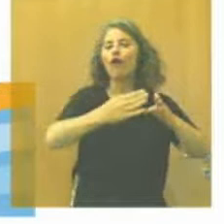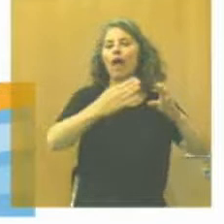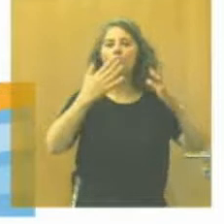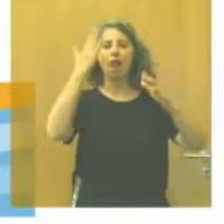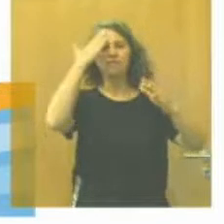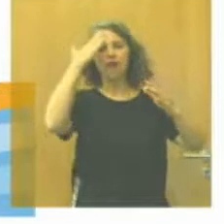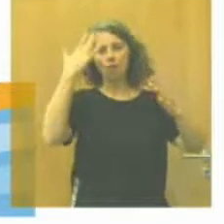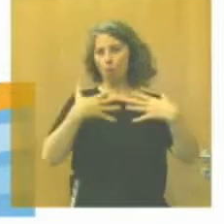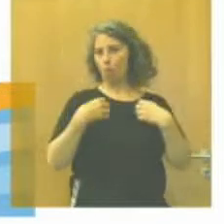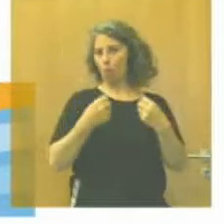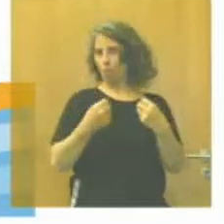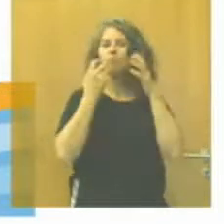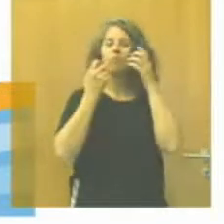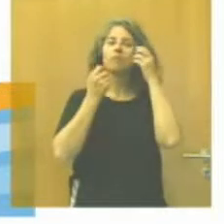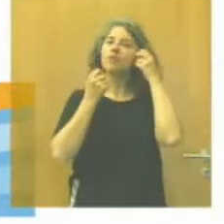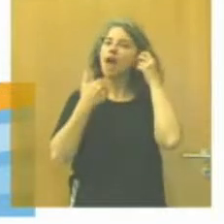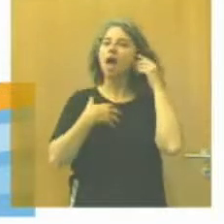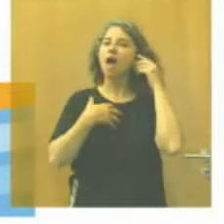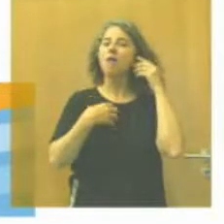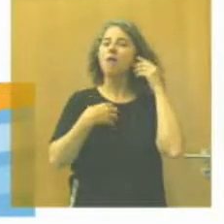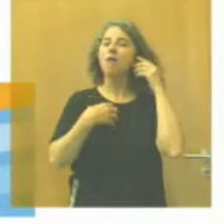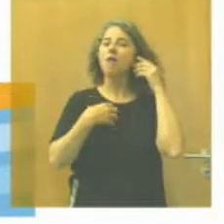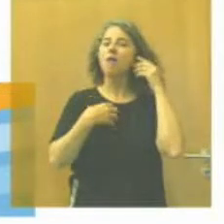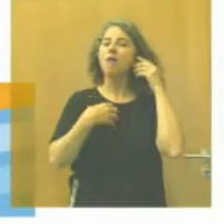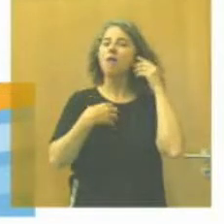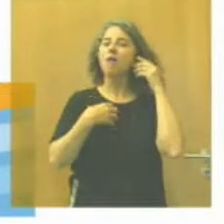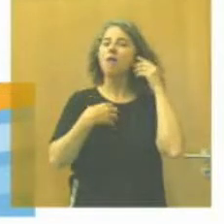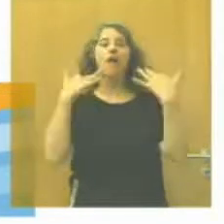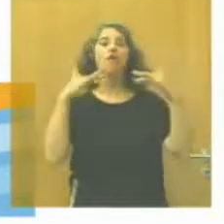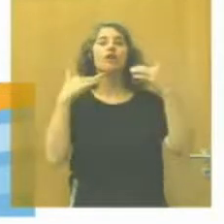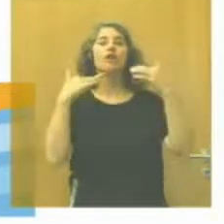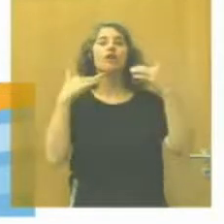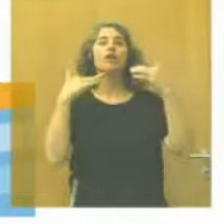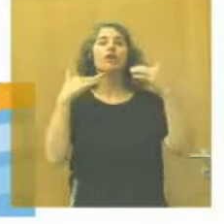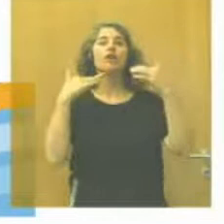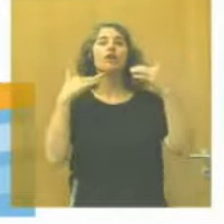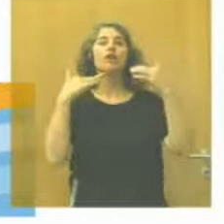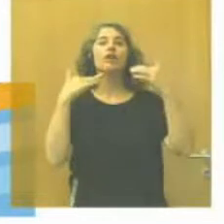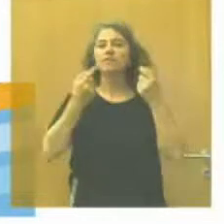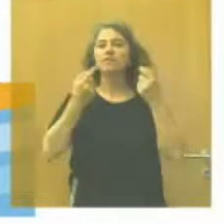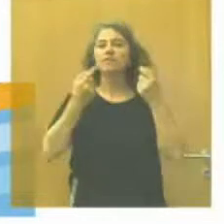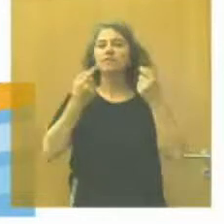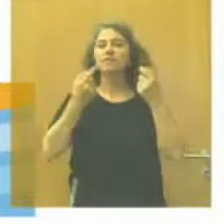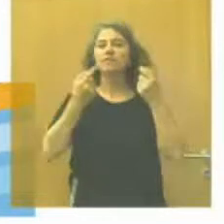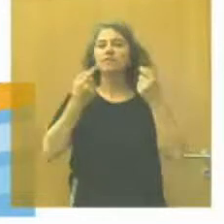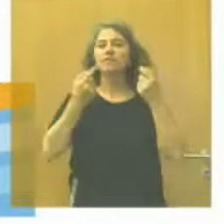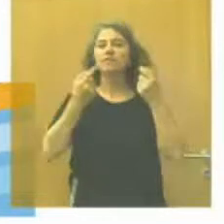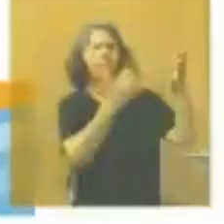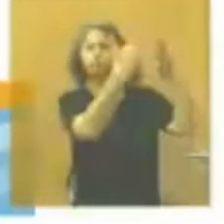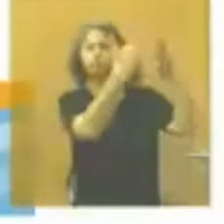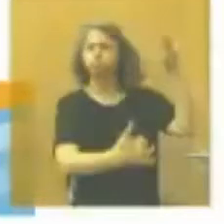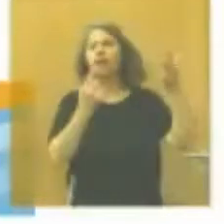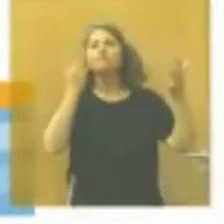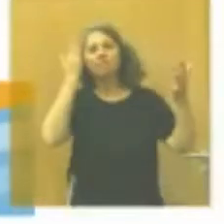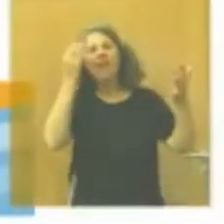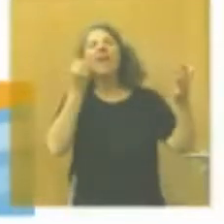salud mental adolescente. Estamos dando los enfoques y diferentes ejemplos, hablando de lo que funciona mejor